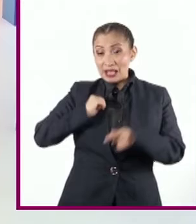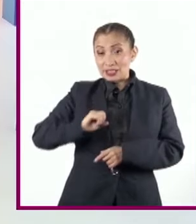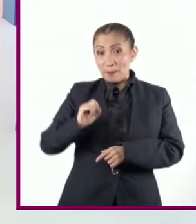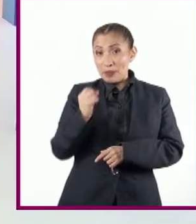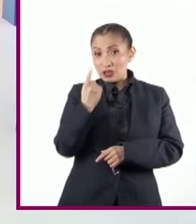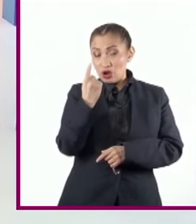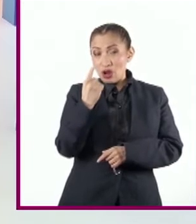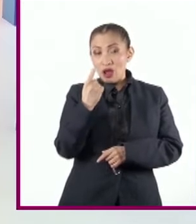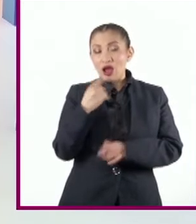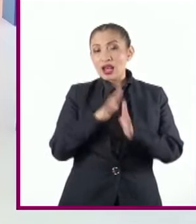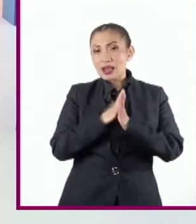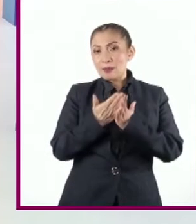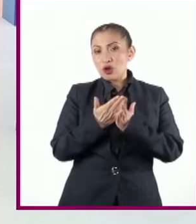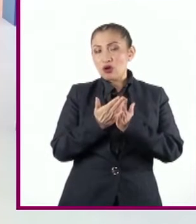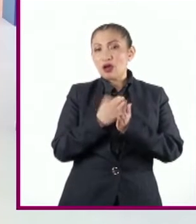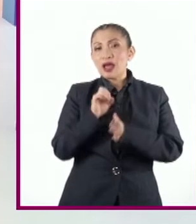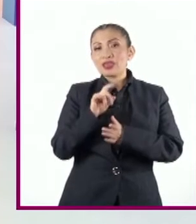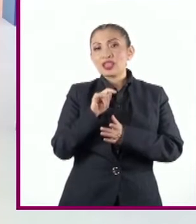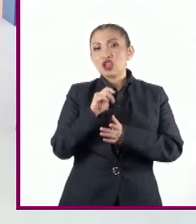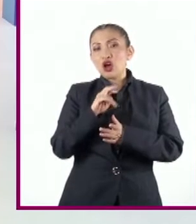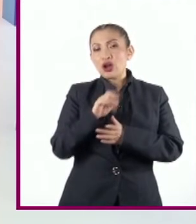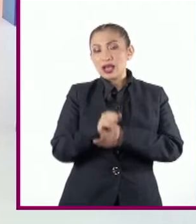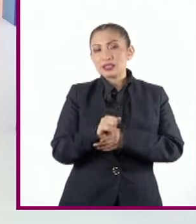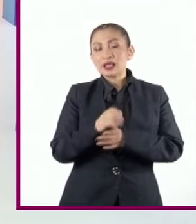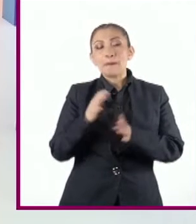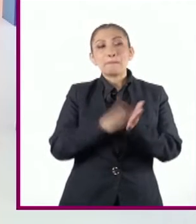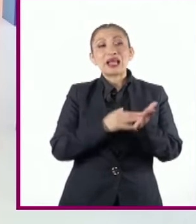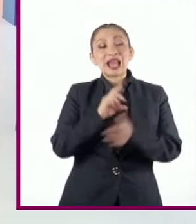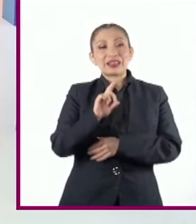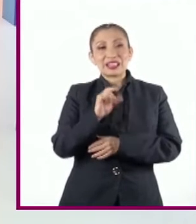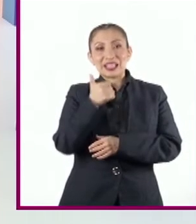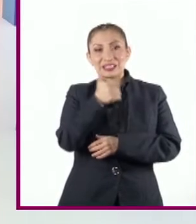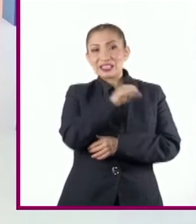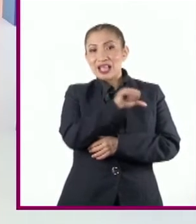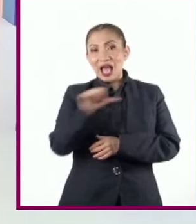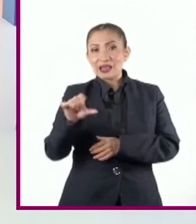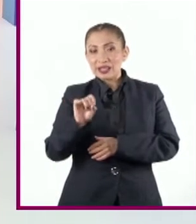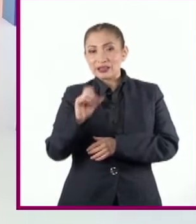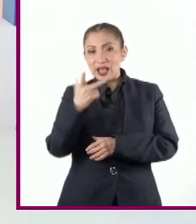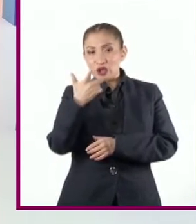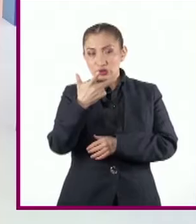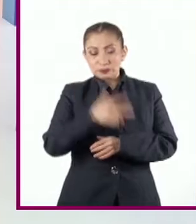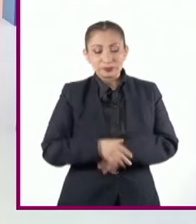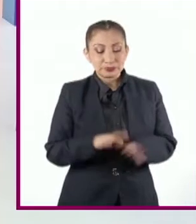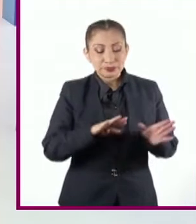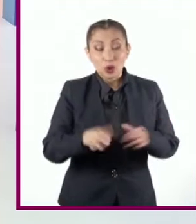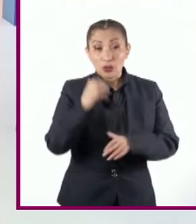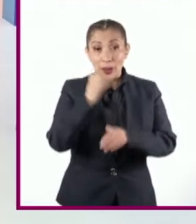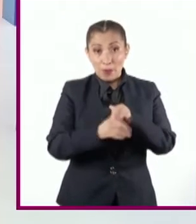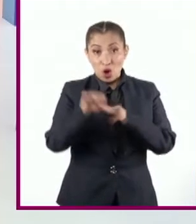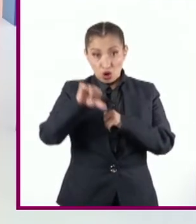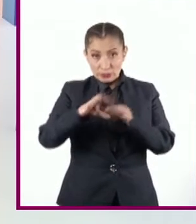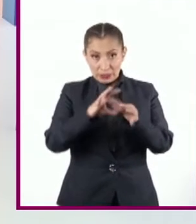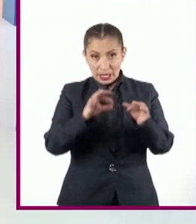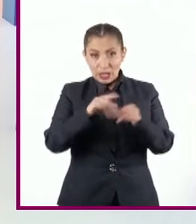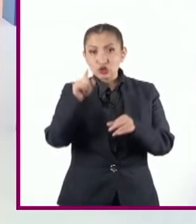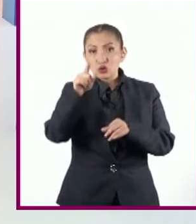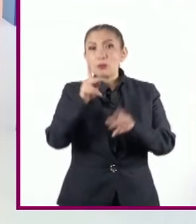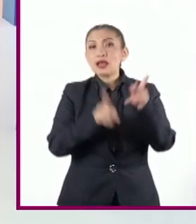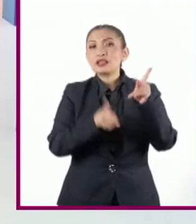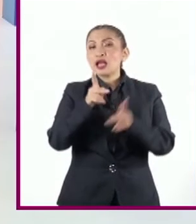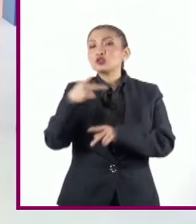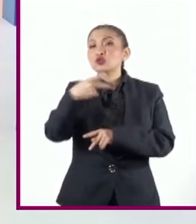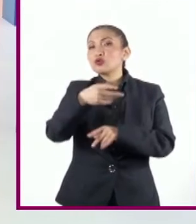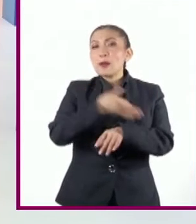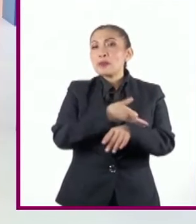XXI Editores, 2004, página 36 a la 38. Al final del programa, platiquen con sus